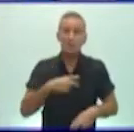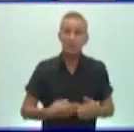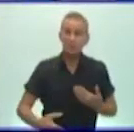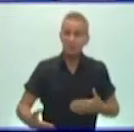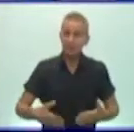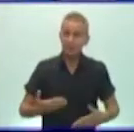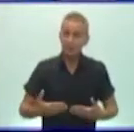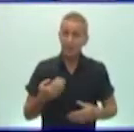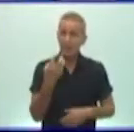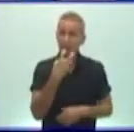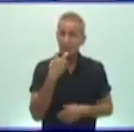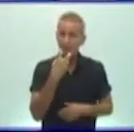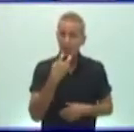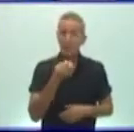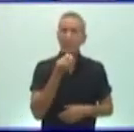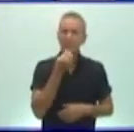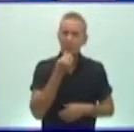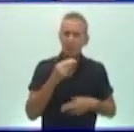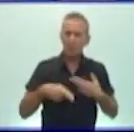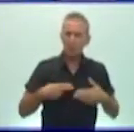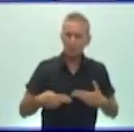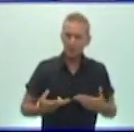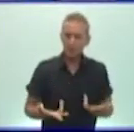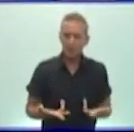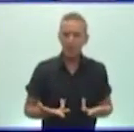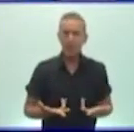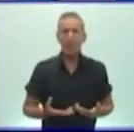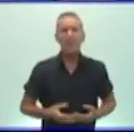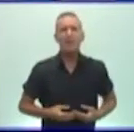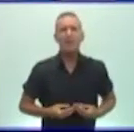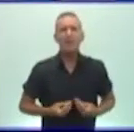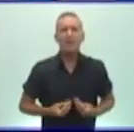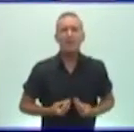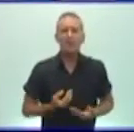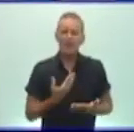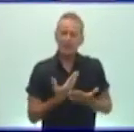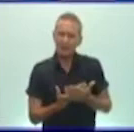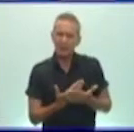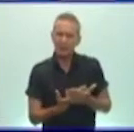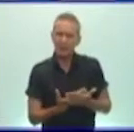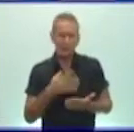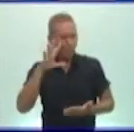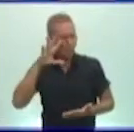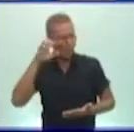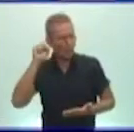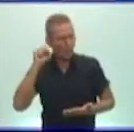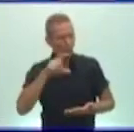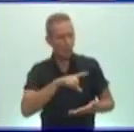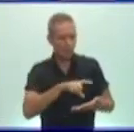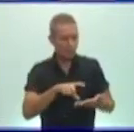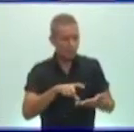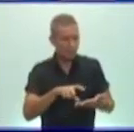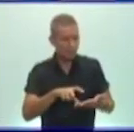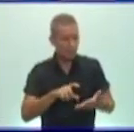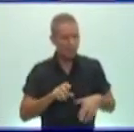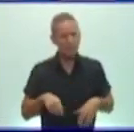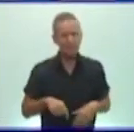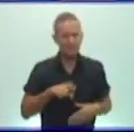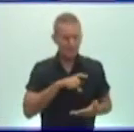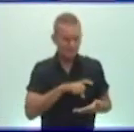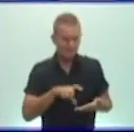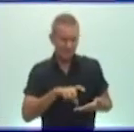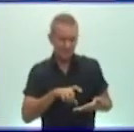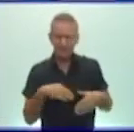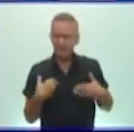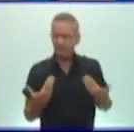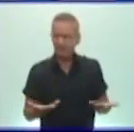que pueden estar realizando para propiciar o comprobar la comprensión del texto. ¿Qué tipo de texto es?